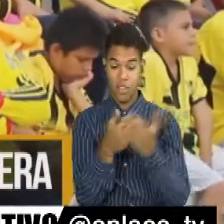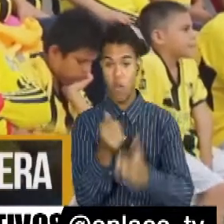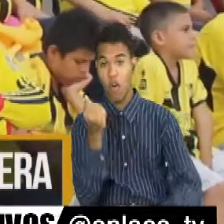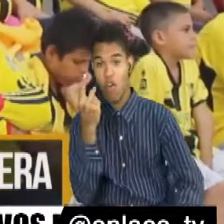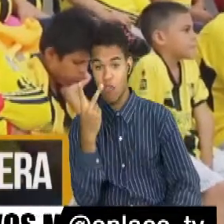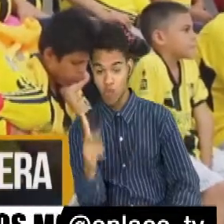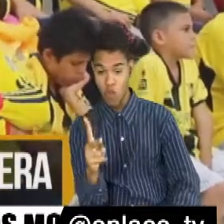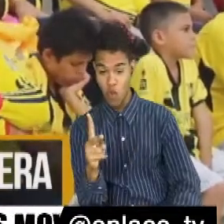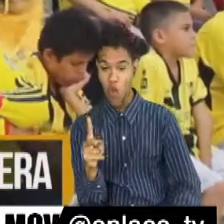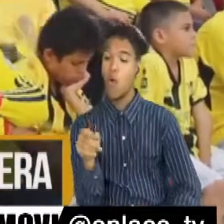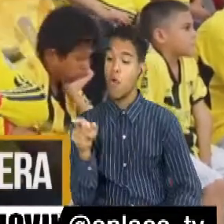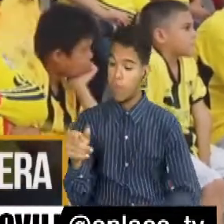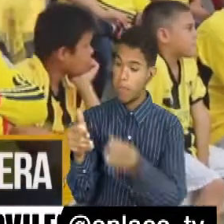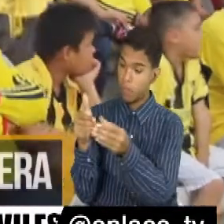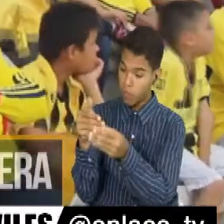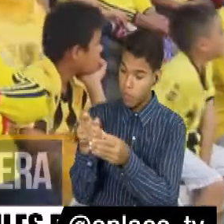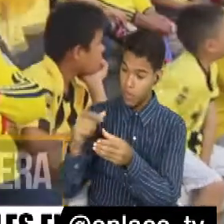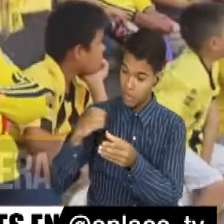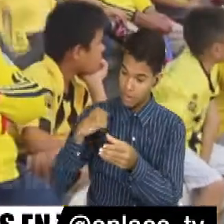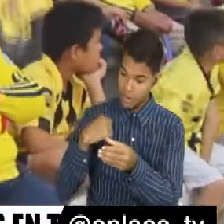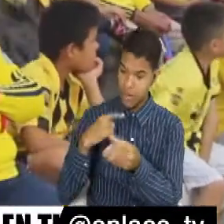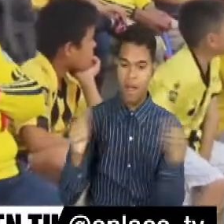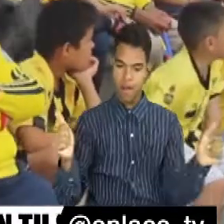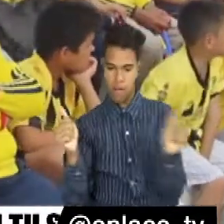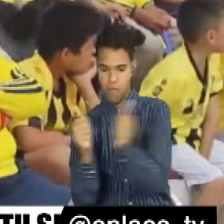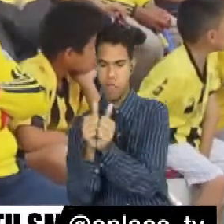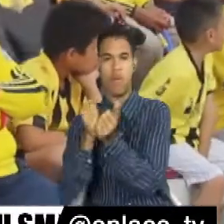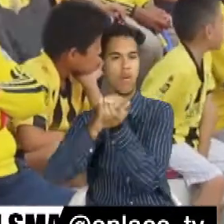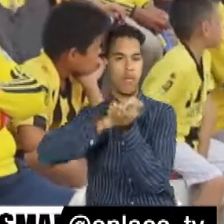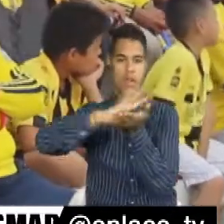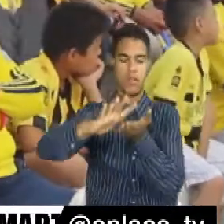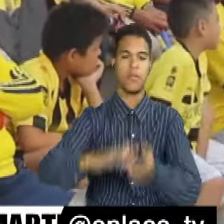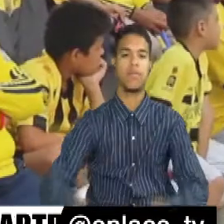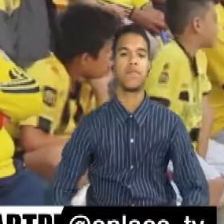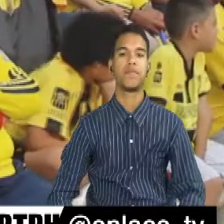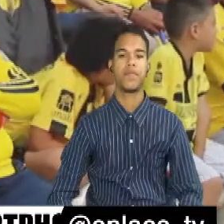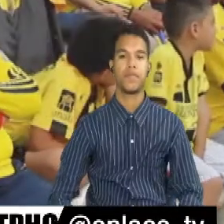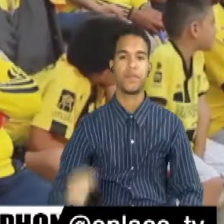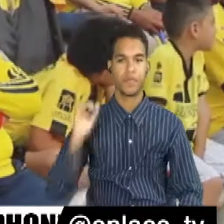de la ciudad se abrirán taquillas para la venta de los abonos de Alianza Petrolera.